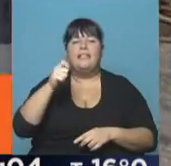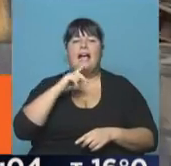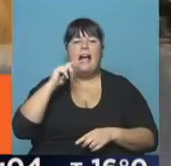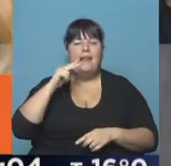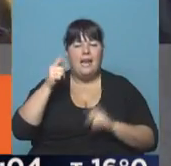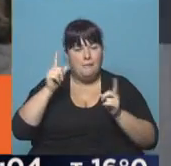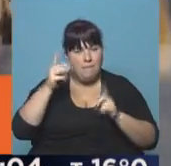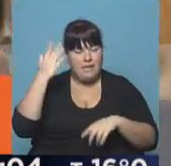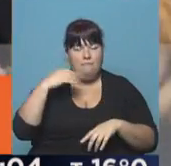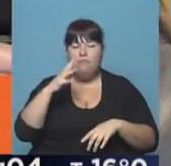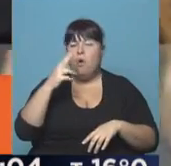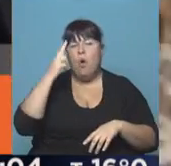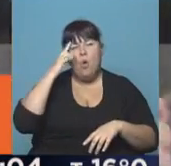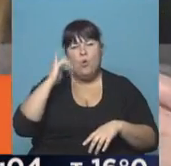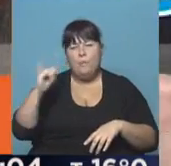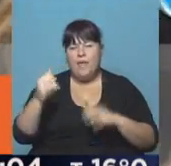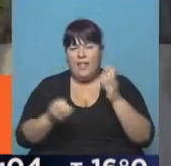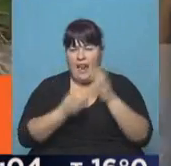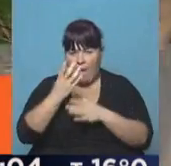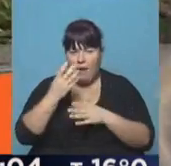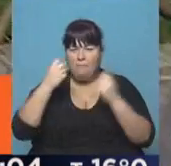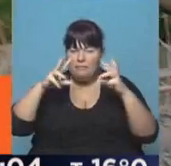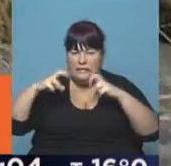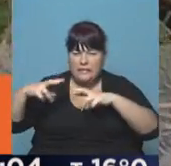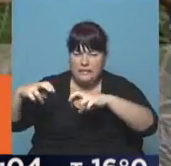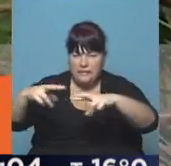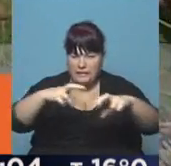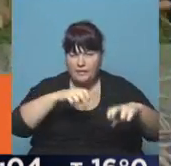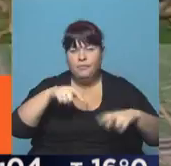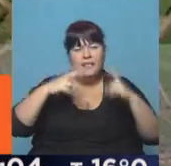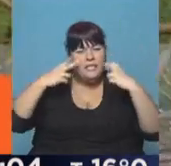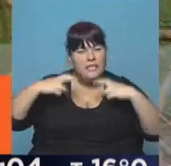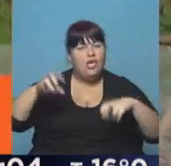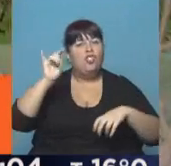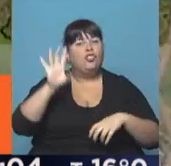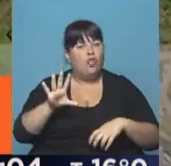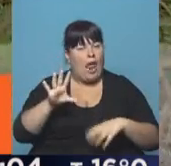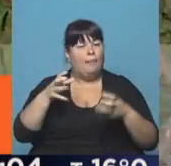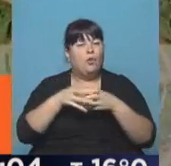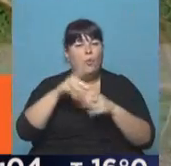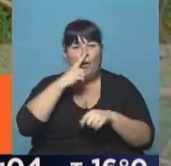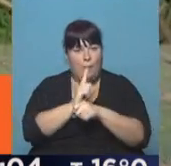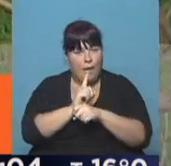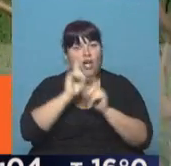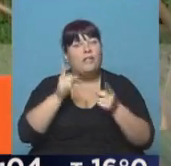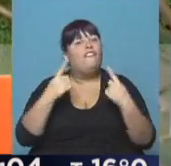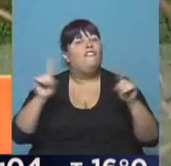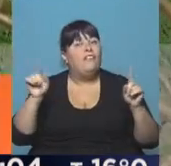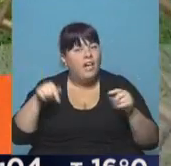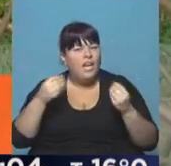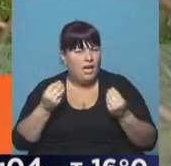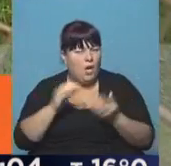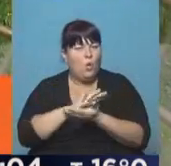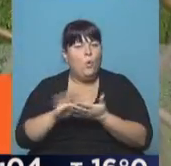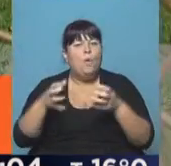donde a partir de las 9:30 de la mañana comenzó este rastrillaje. Este rastrillaje no solamente con la División Canes, sino con la novedad de